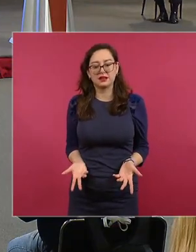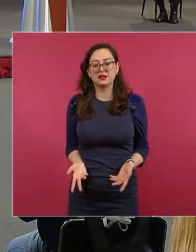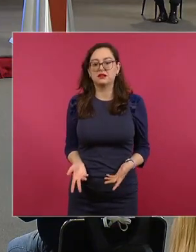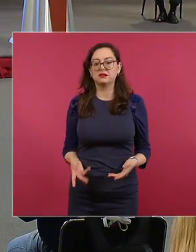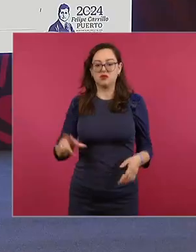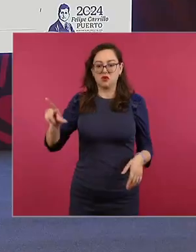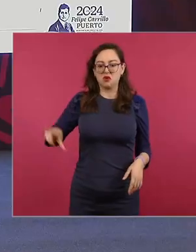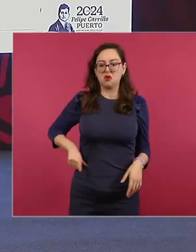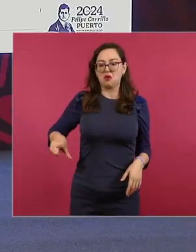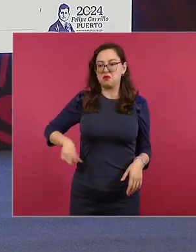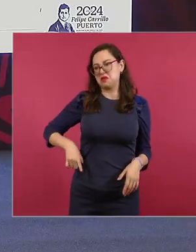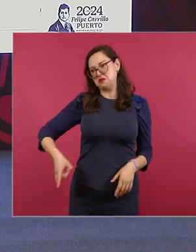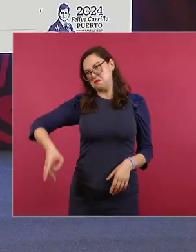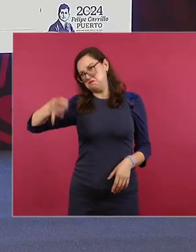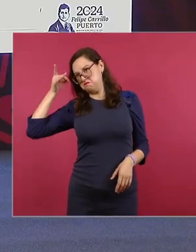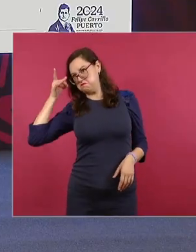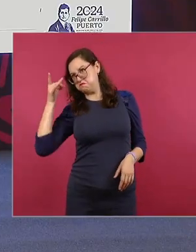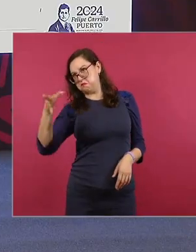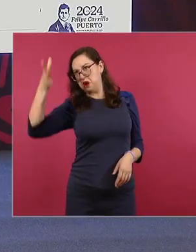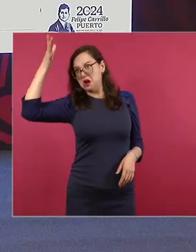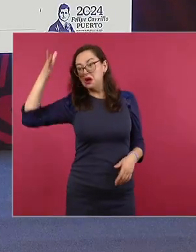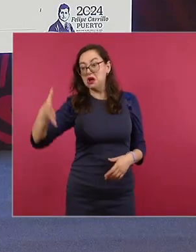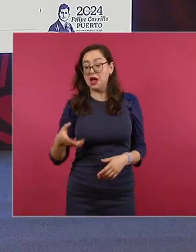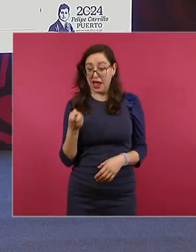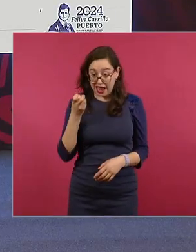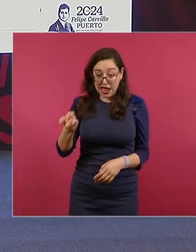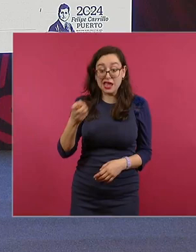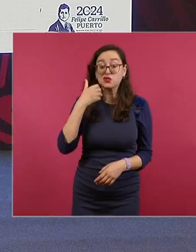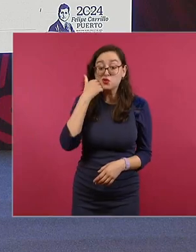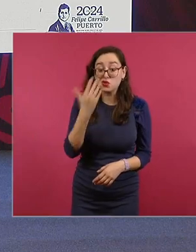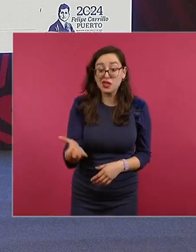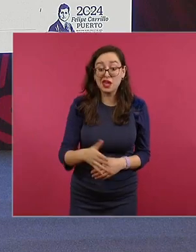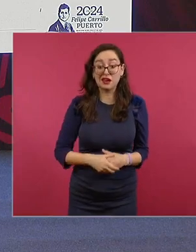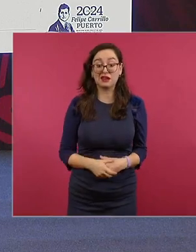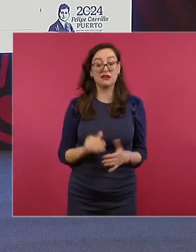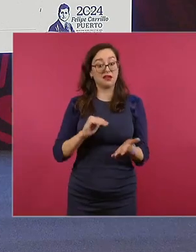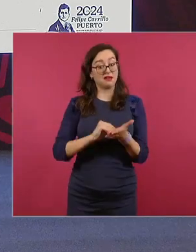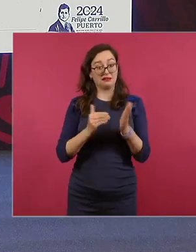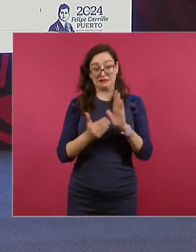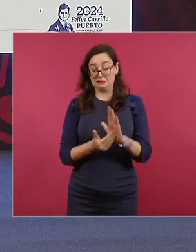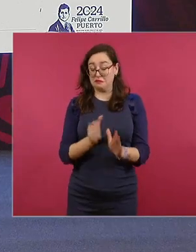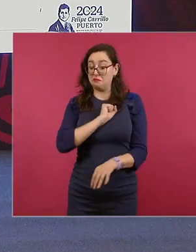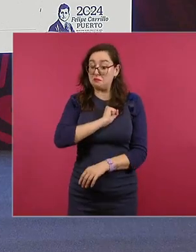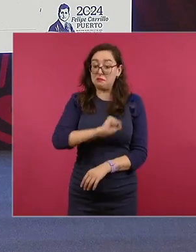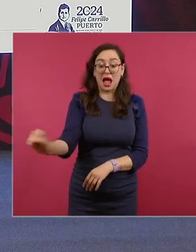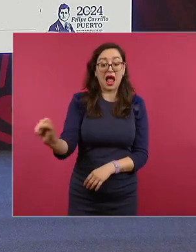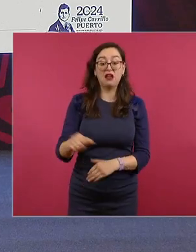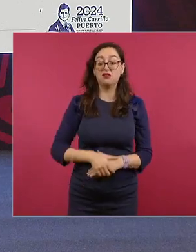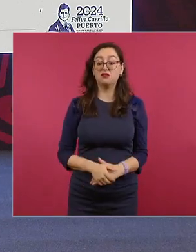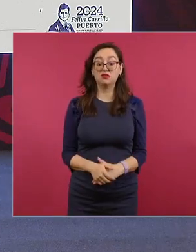derroquen a su gobierno? Esa es una estrategia perversa.